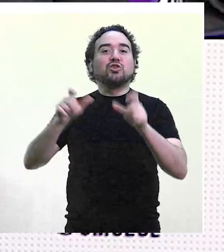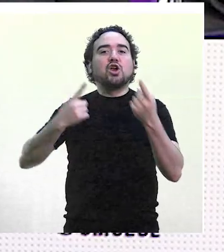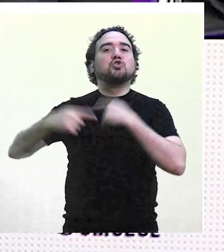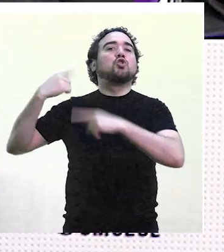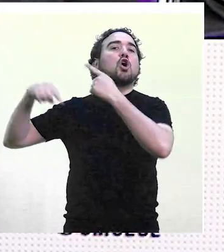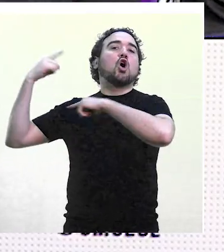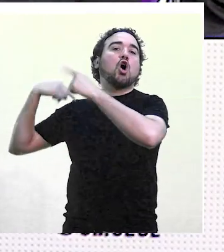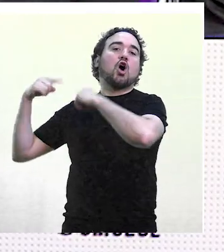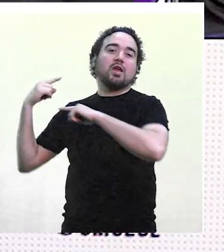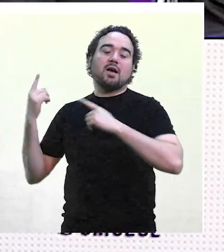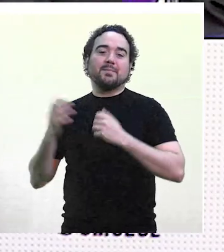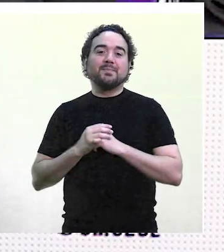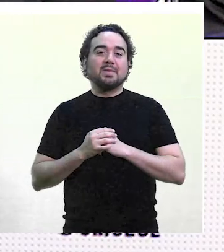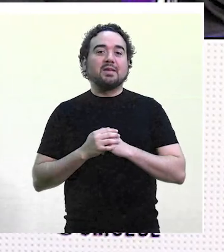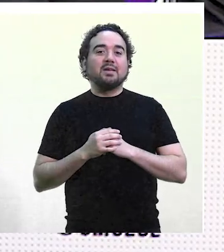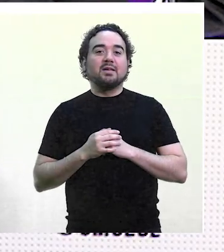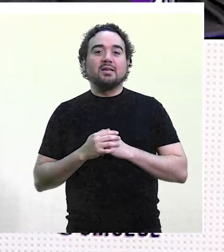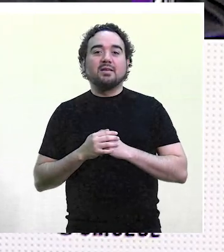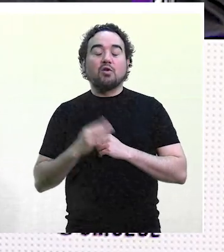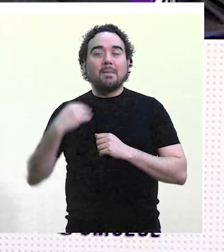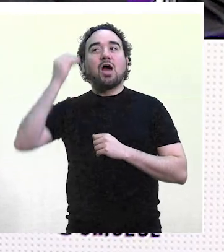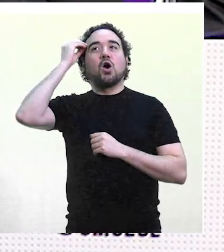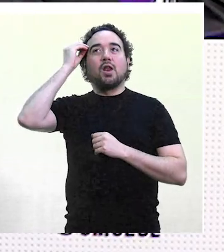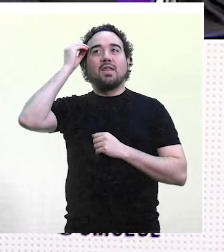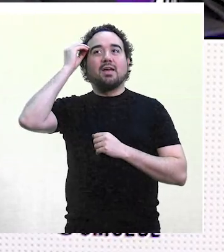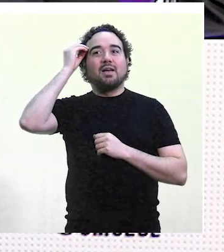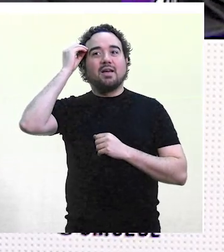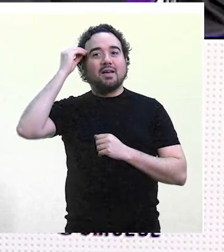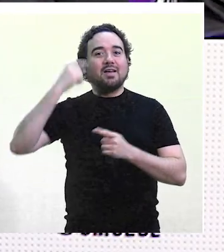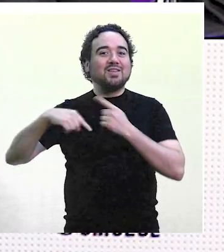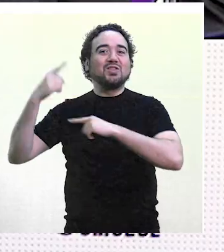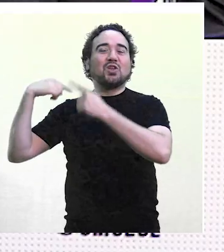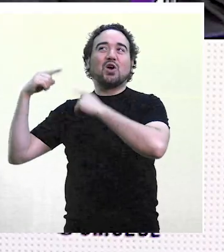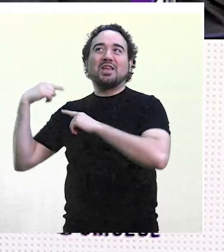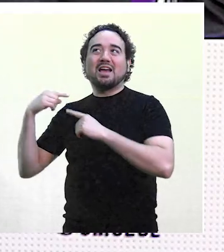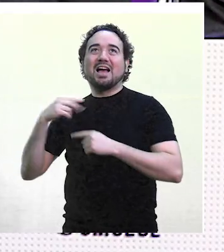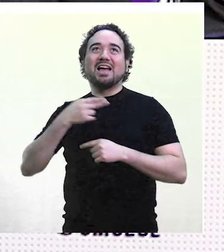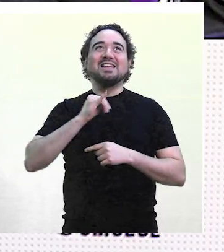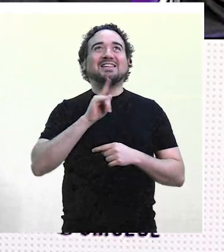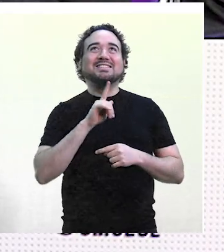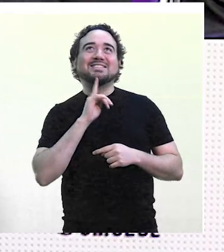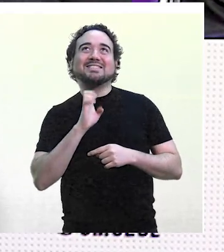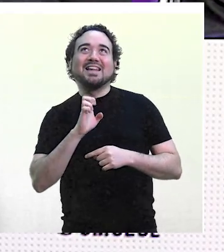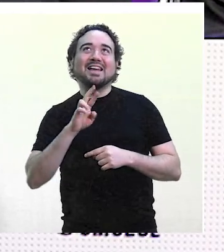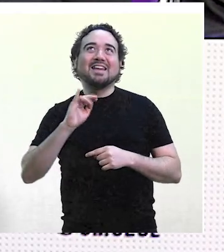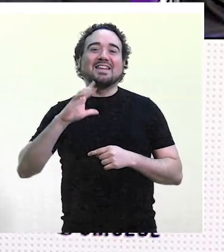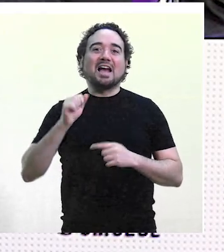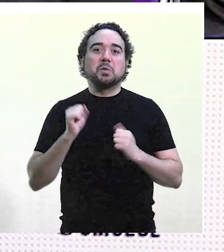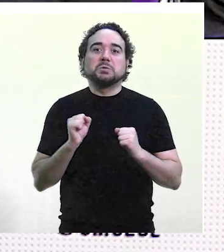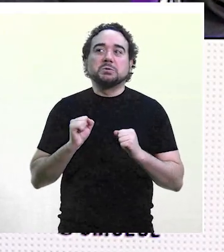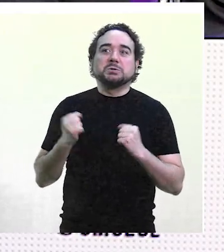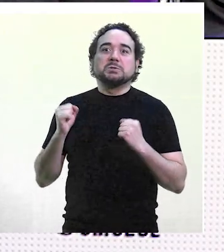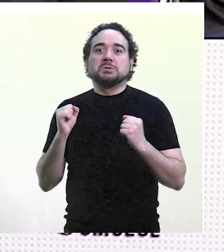de personajes históricos, mujeres claramente históricas. Y me acordé del libro Históricas, Histéricas. Ah,